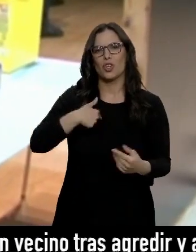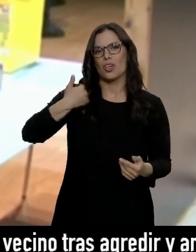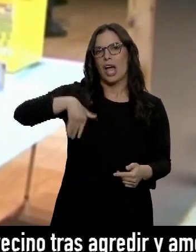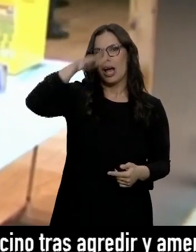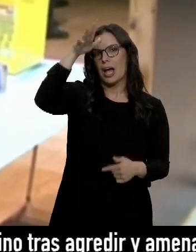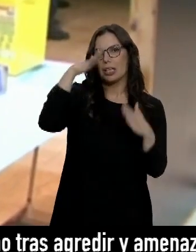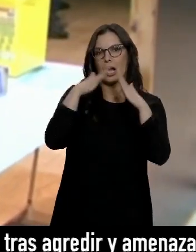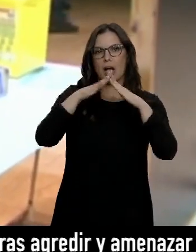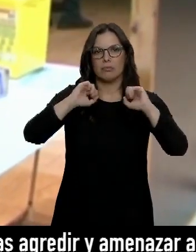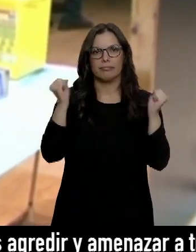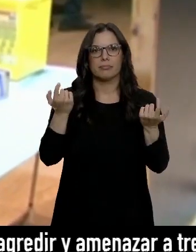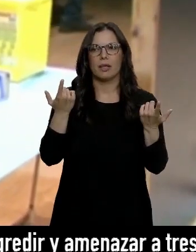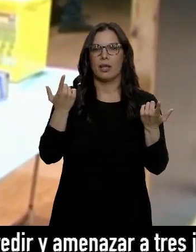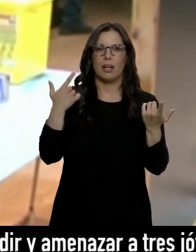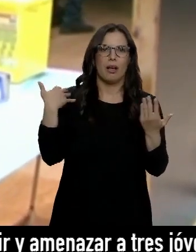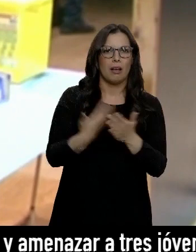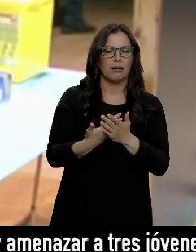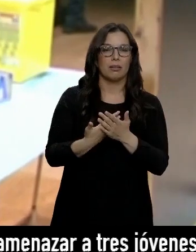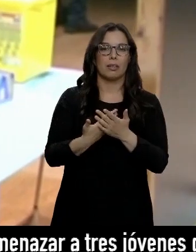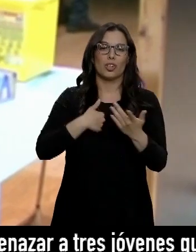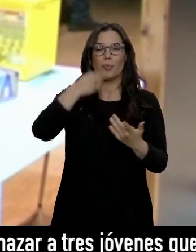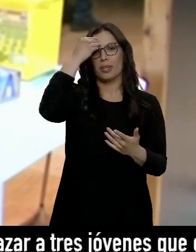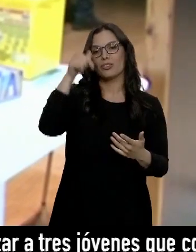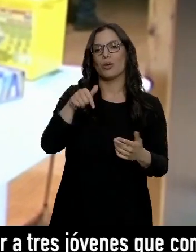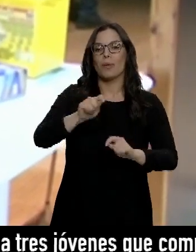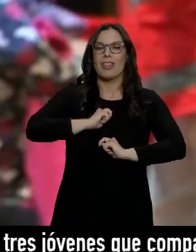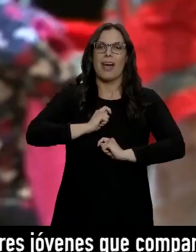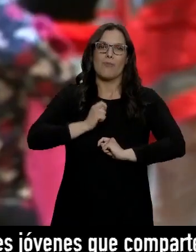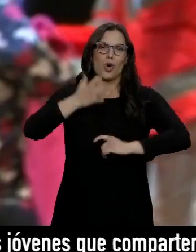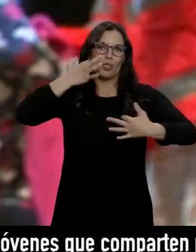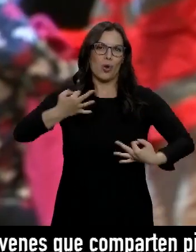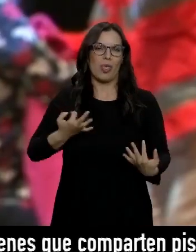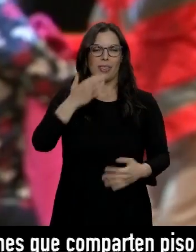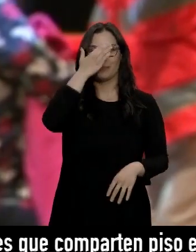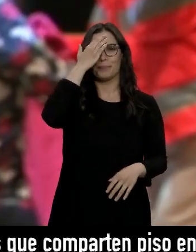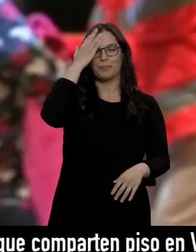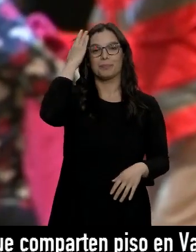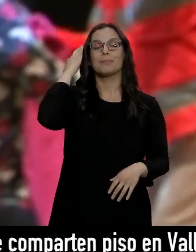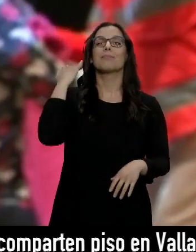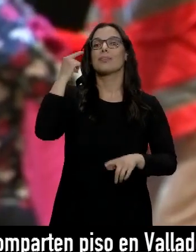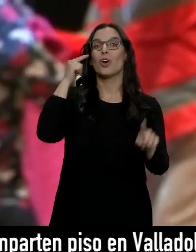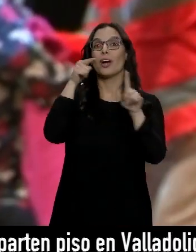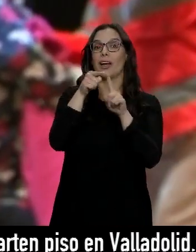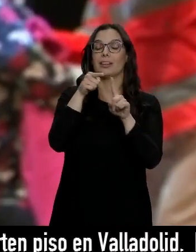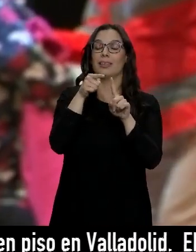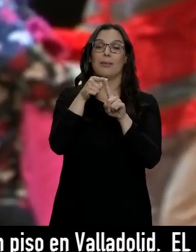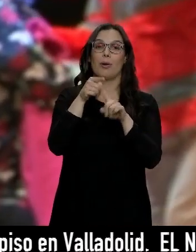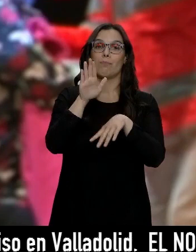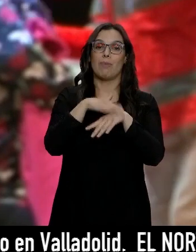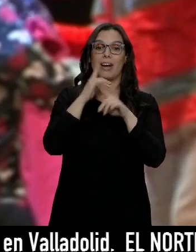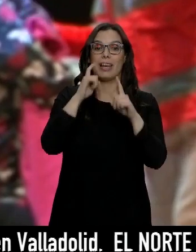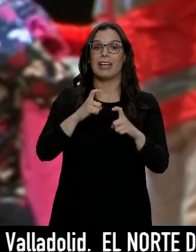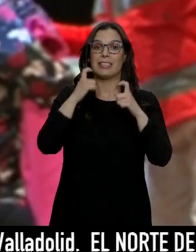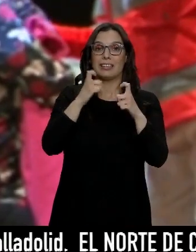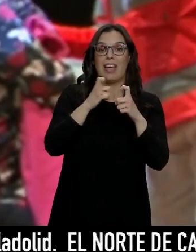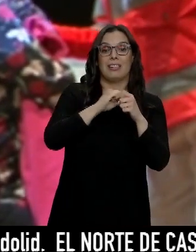estar en casa, de todas estas historias. Y yo creo que esto a mí por lo menos me da seguridad. Y todo para bajar el telón del triste acto que